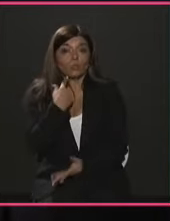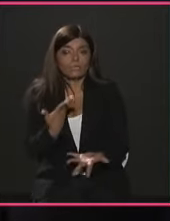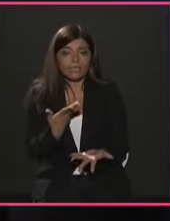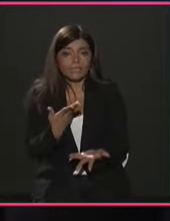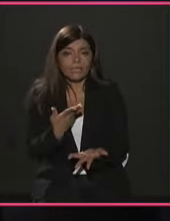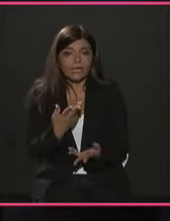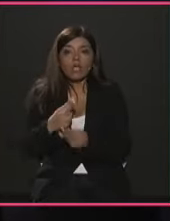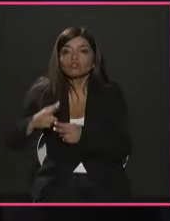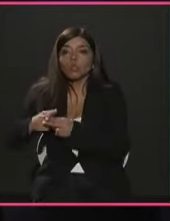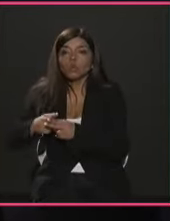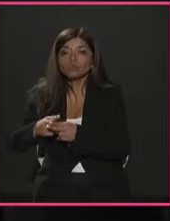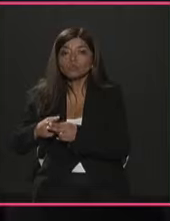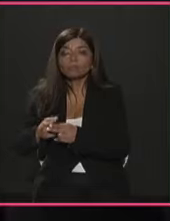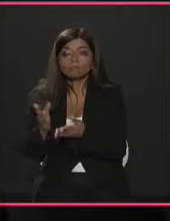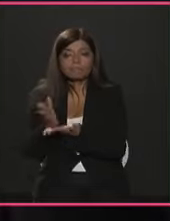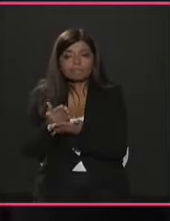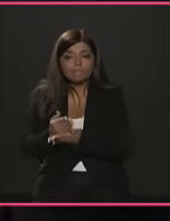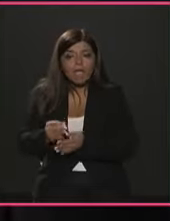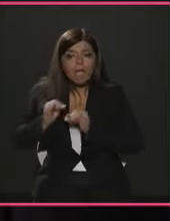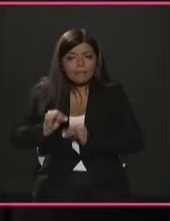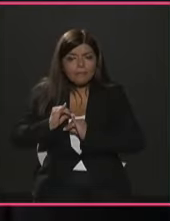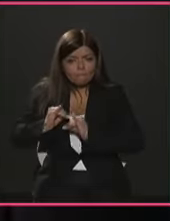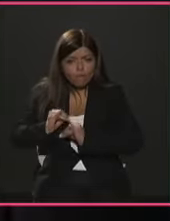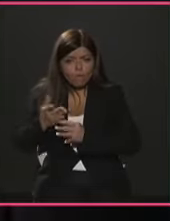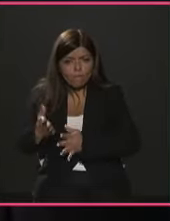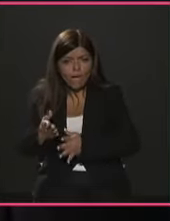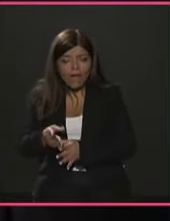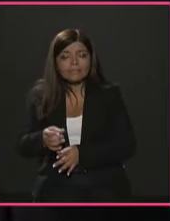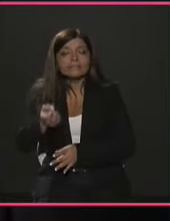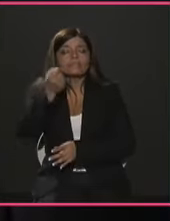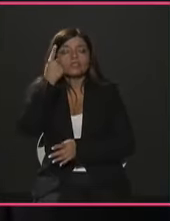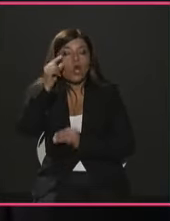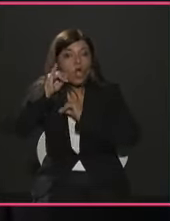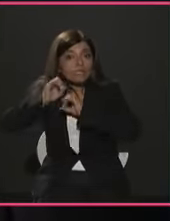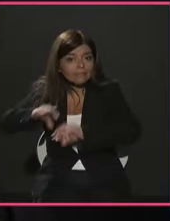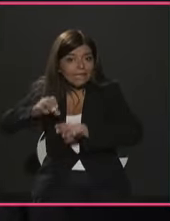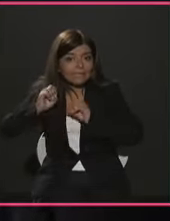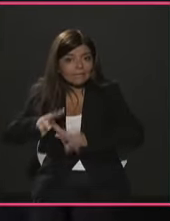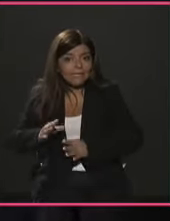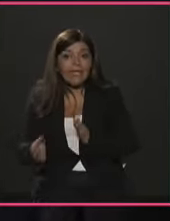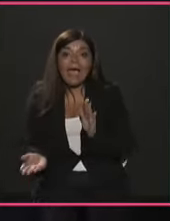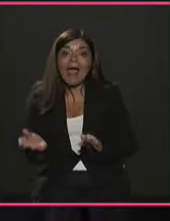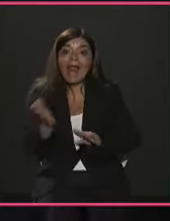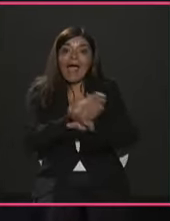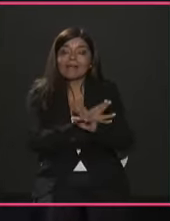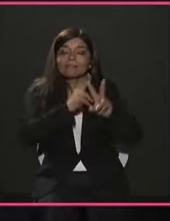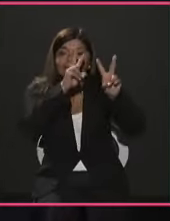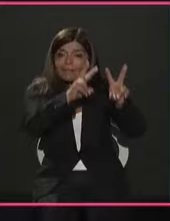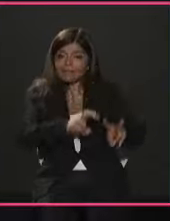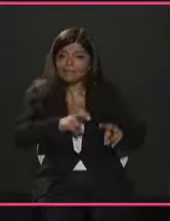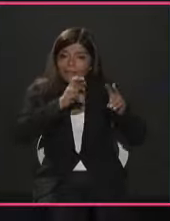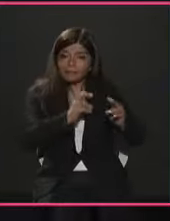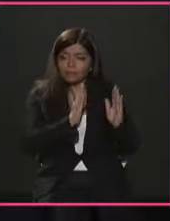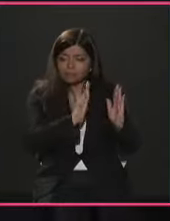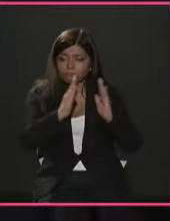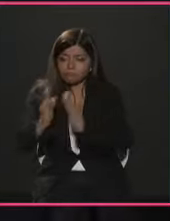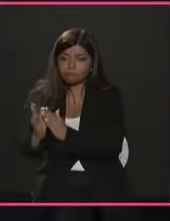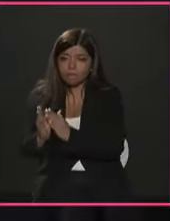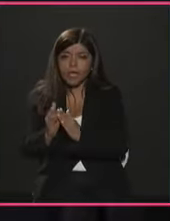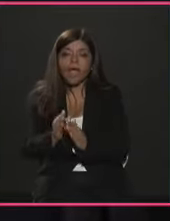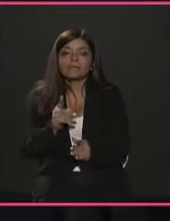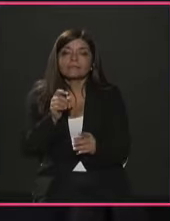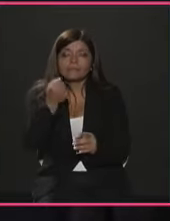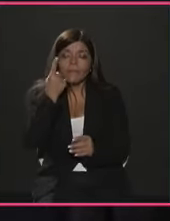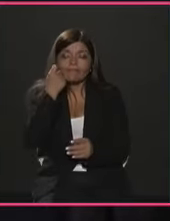darle esa solución no tenemos que tomar en cuenta antes de construir cualquier estrategia sectorial los